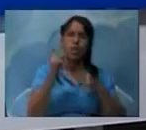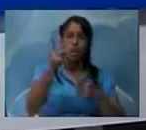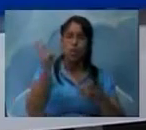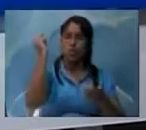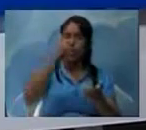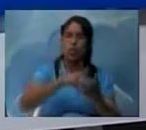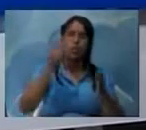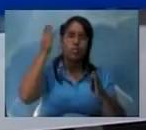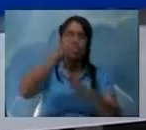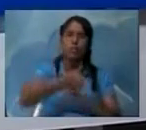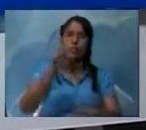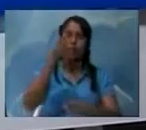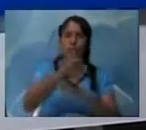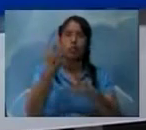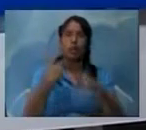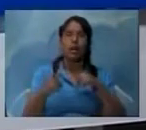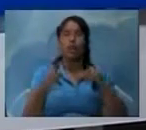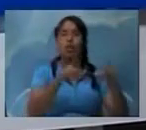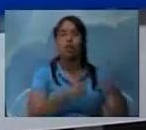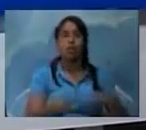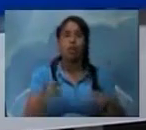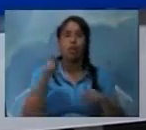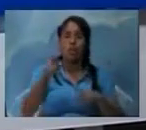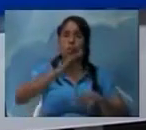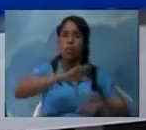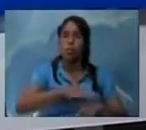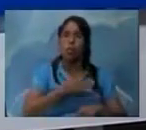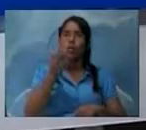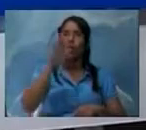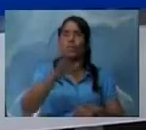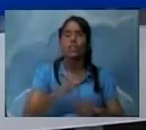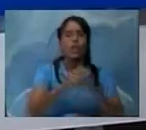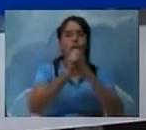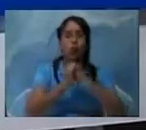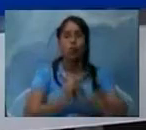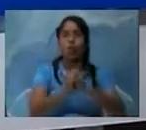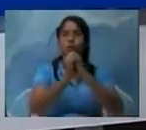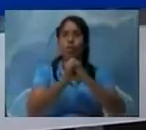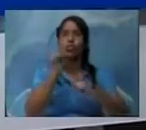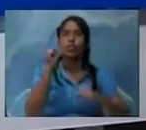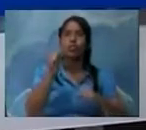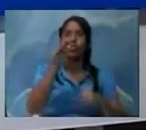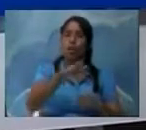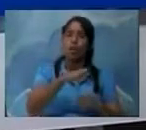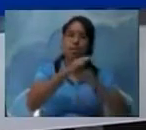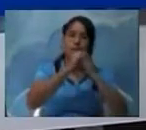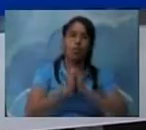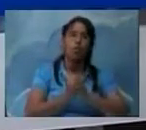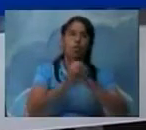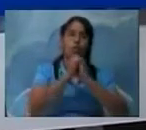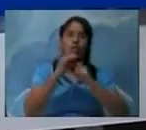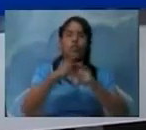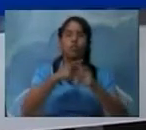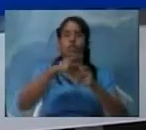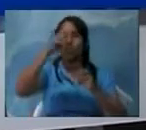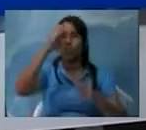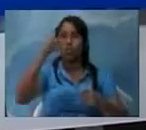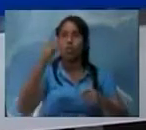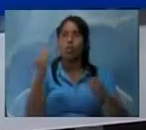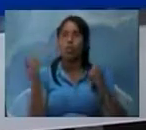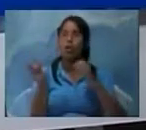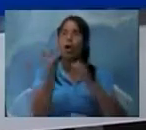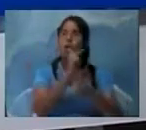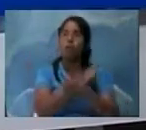fueron y se metieron allá. Ellos podían estar orando. Y si ellos están orando, Dios los va a